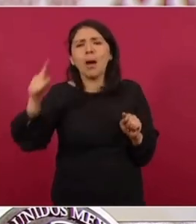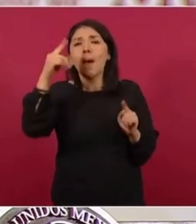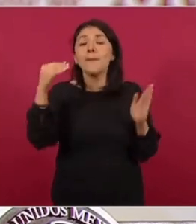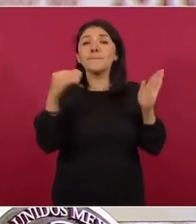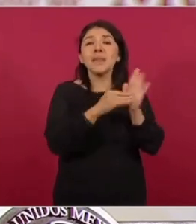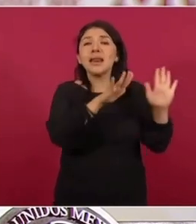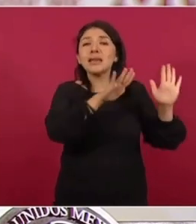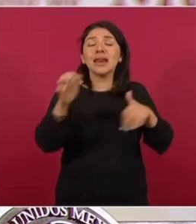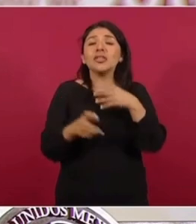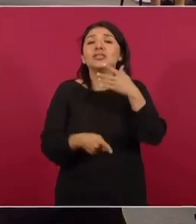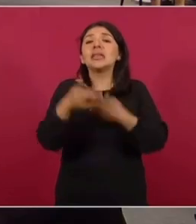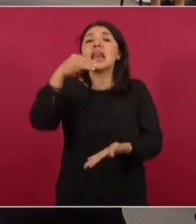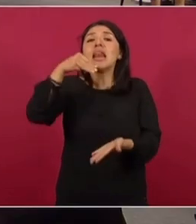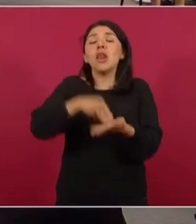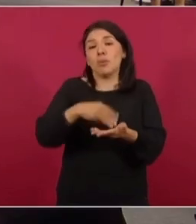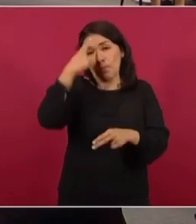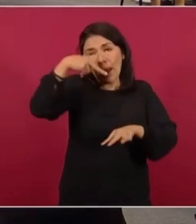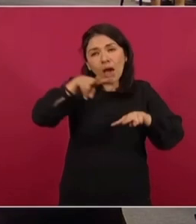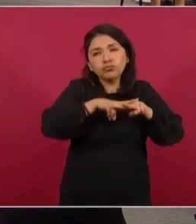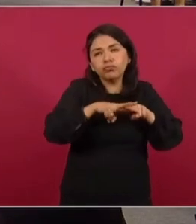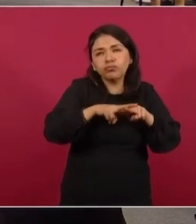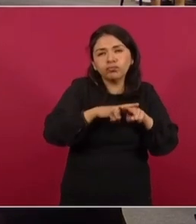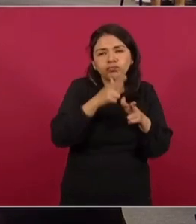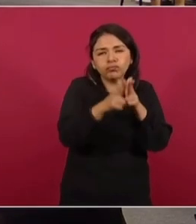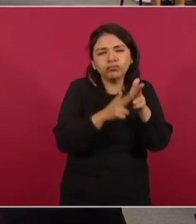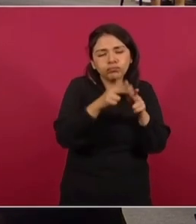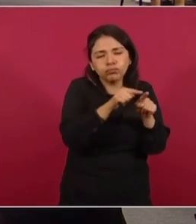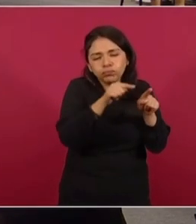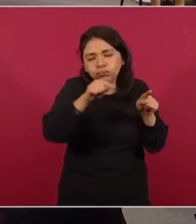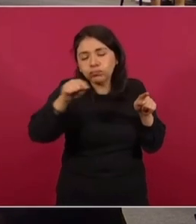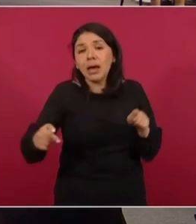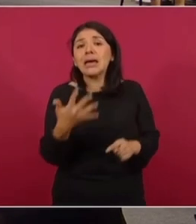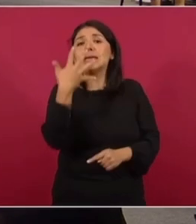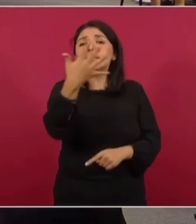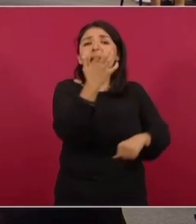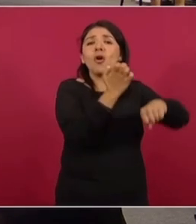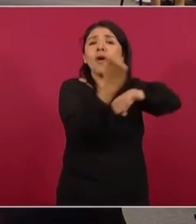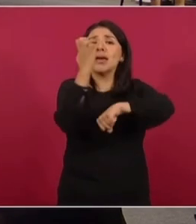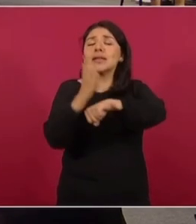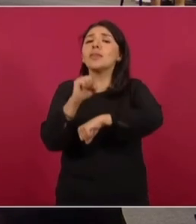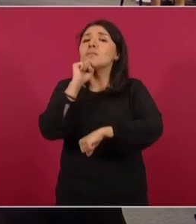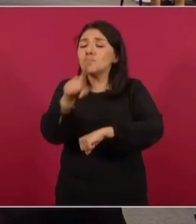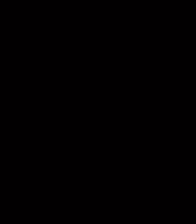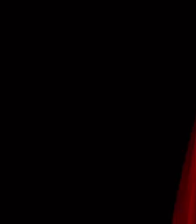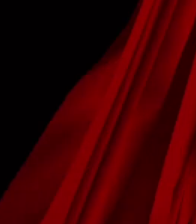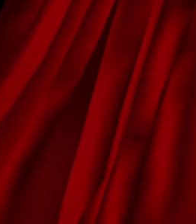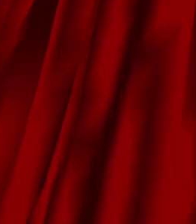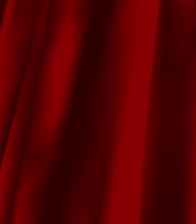1.500 kilómetros de vías en 5 estados que comprende el tren.